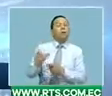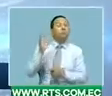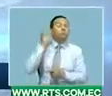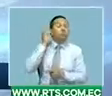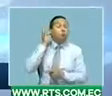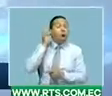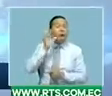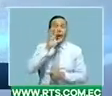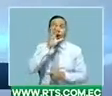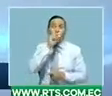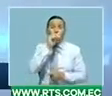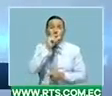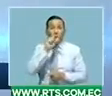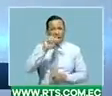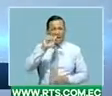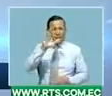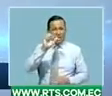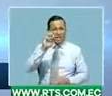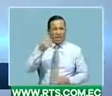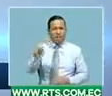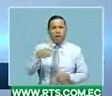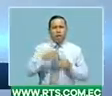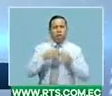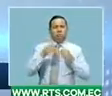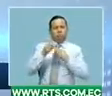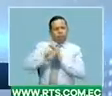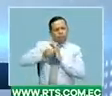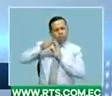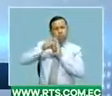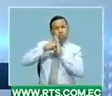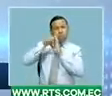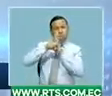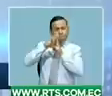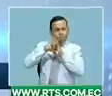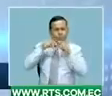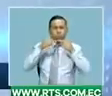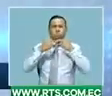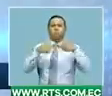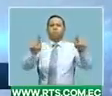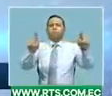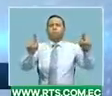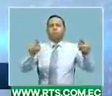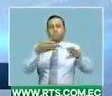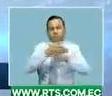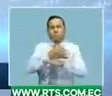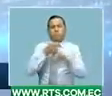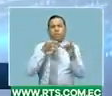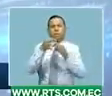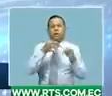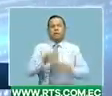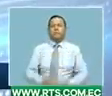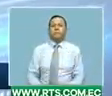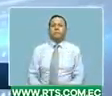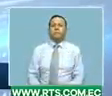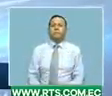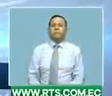ATM. El video se viralizó en redes sociales. Se lo contamos en pocos minutos.